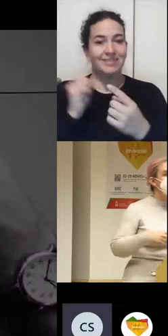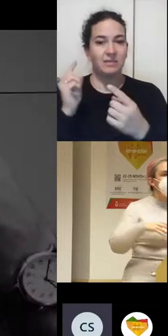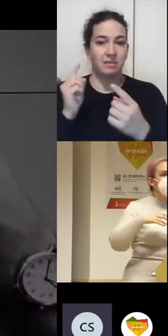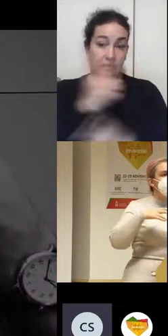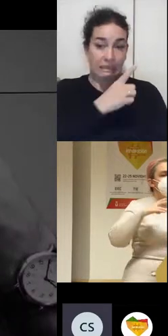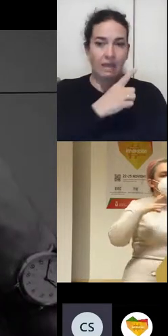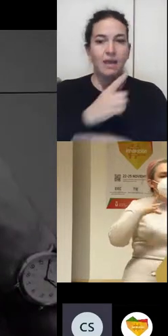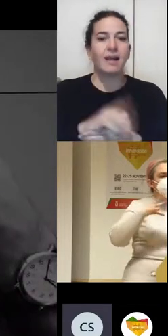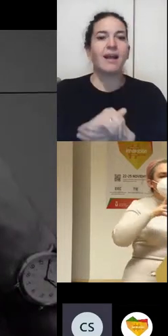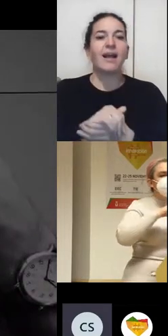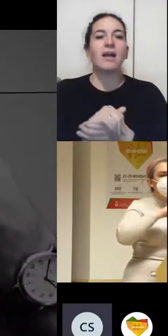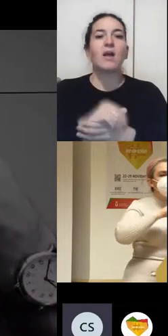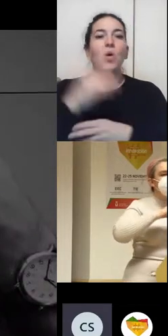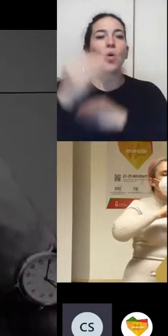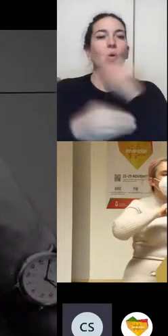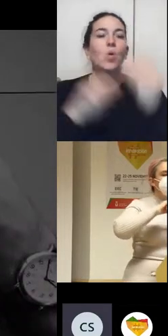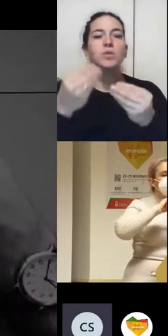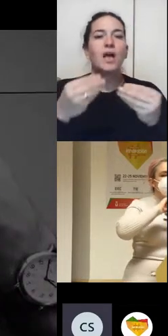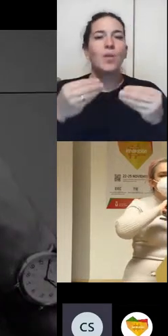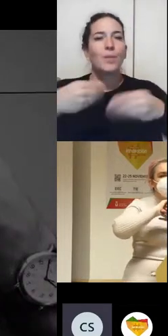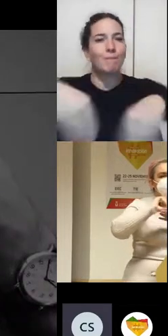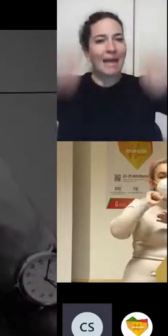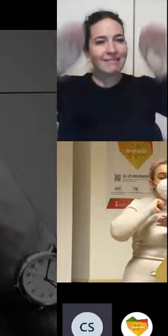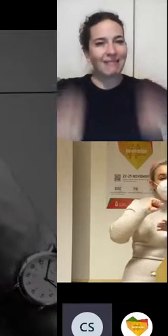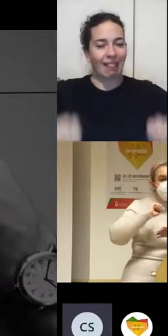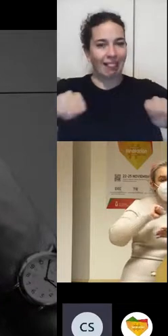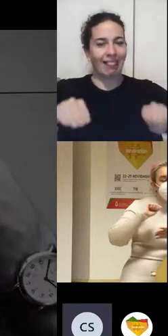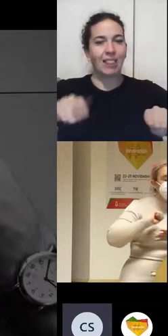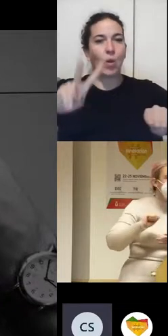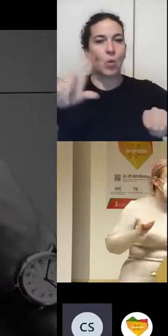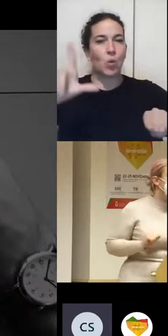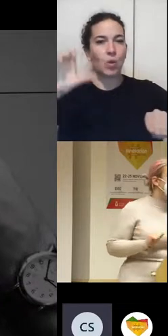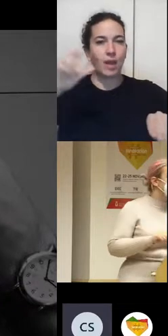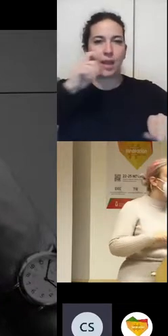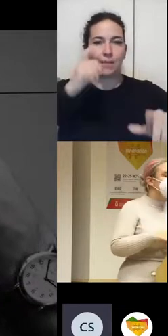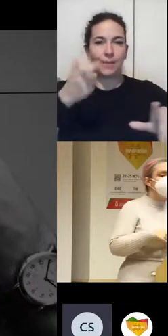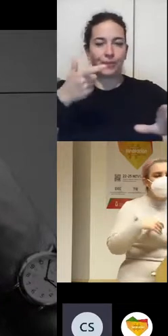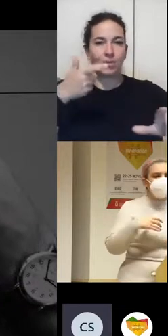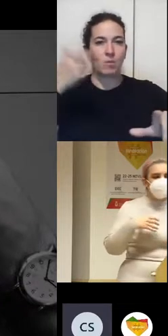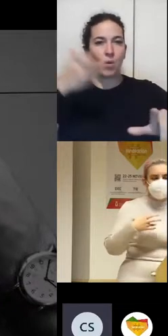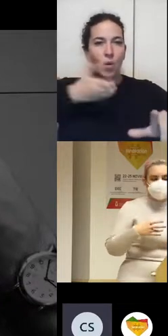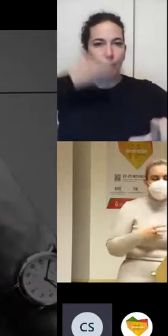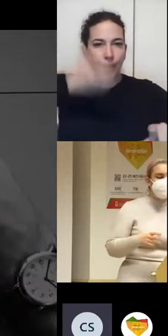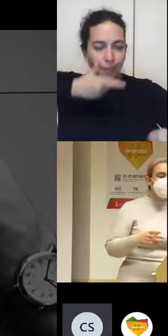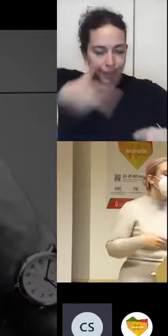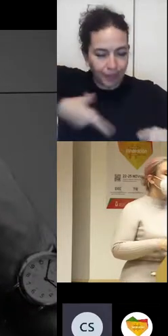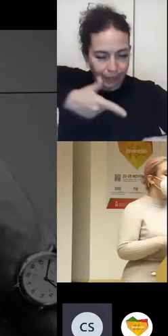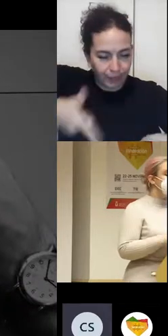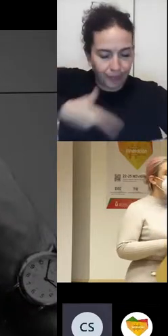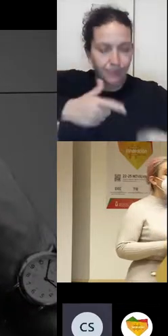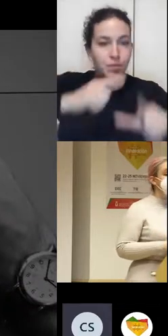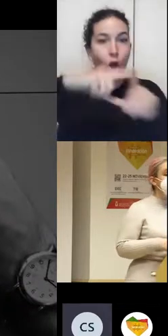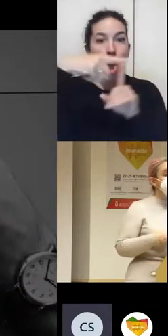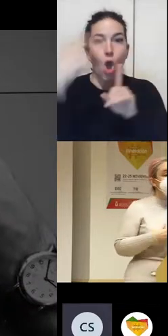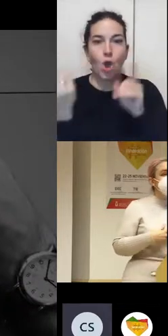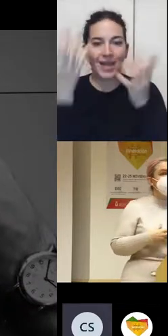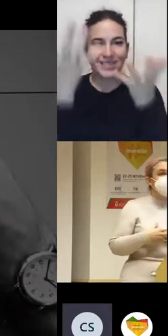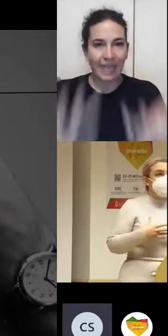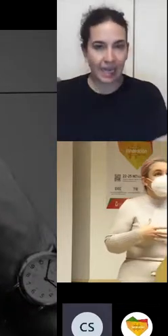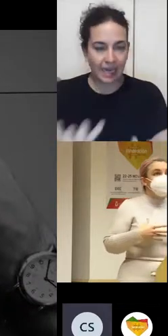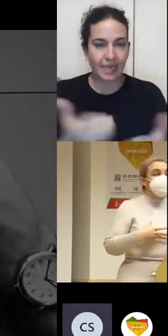de tules con quemados con pistola de calor, utilizó hojas secas, y la verdad es